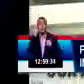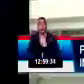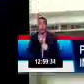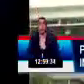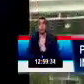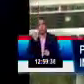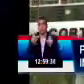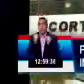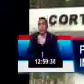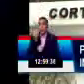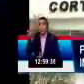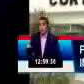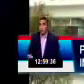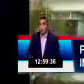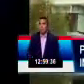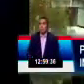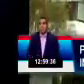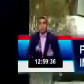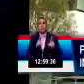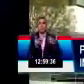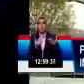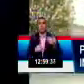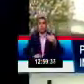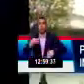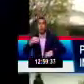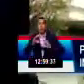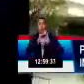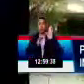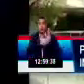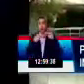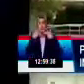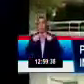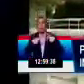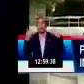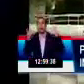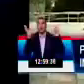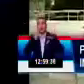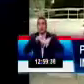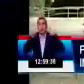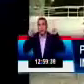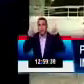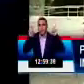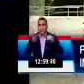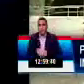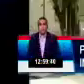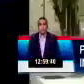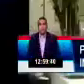laboral y a los trabajadores. Esperan que la Corte Constitucional se pronuncie al respecto.